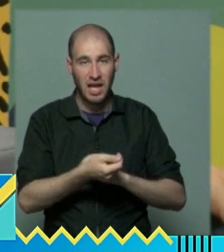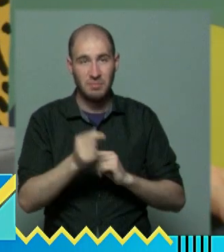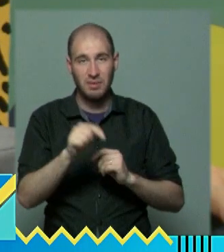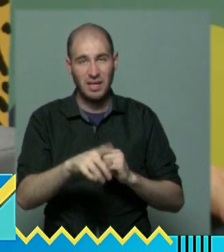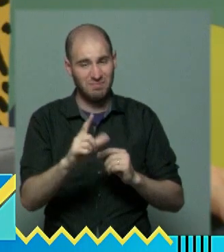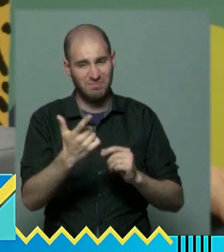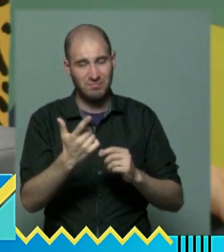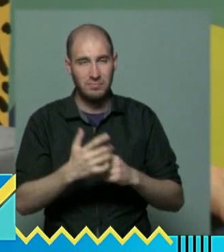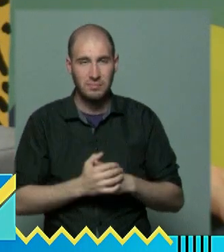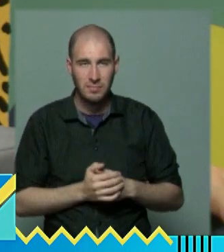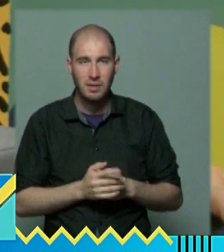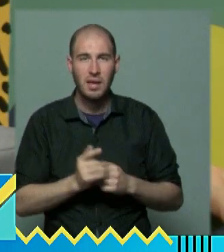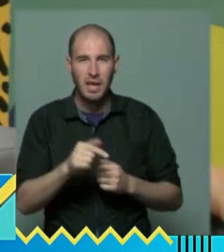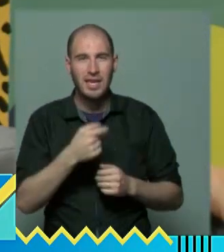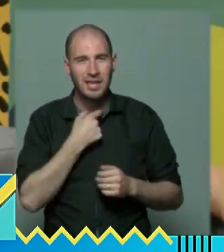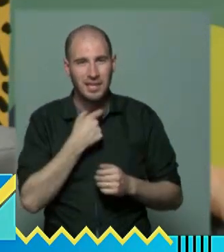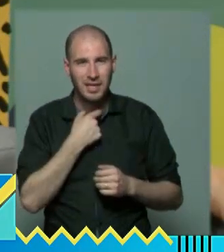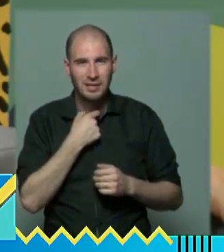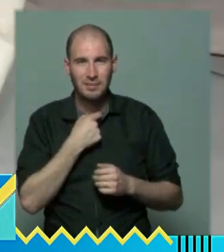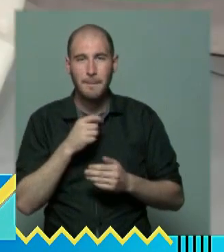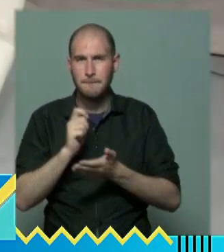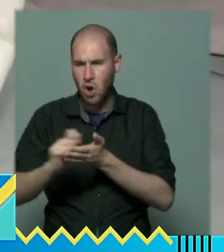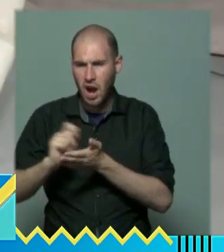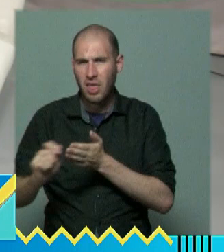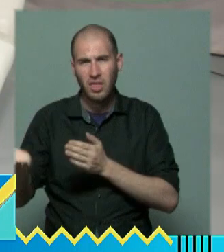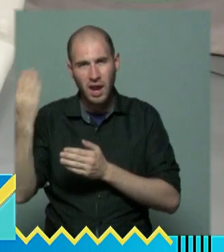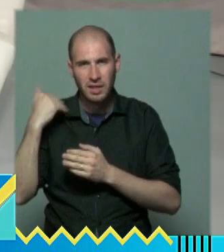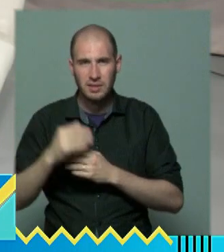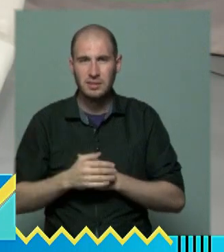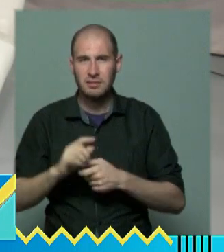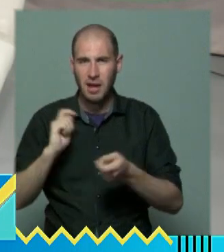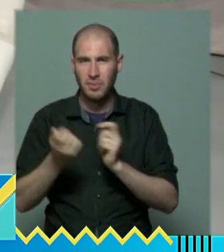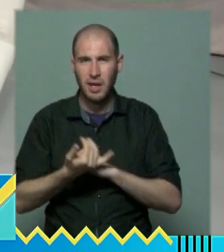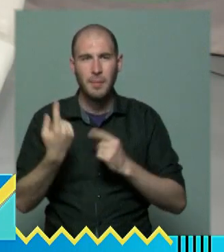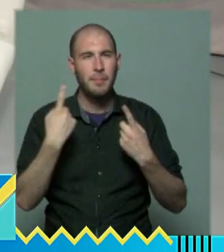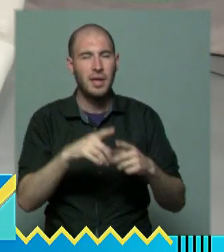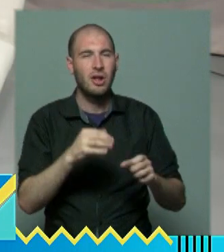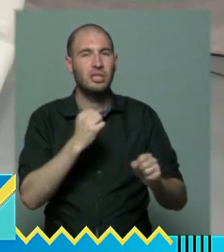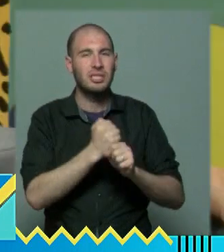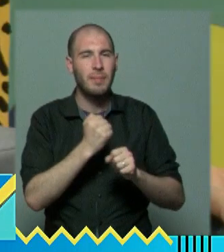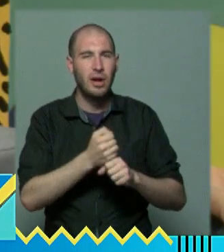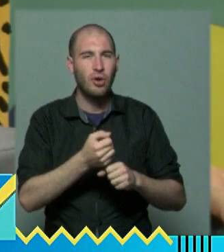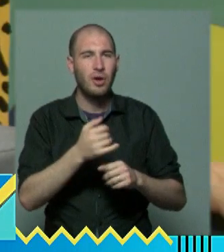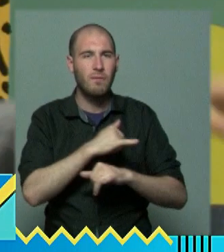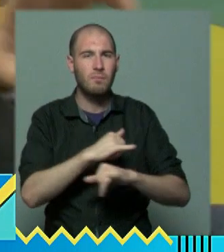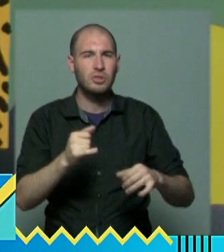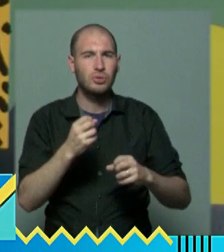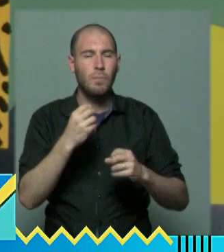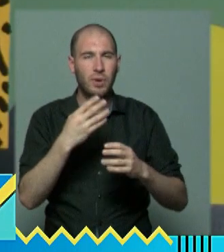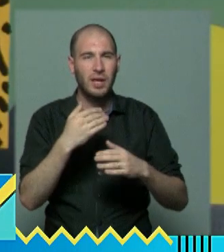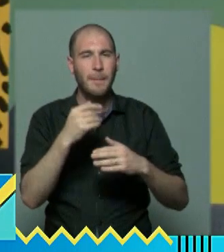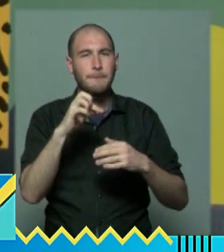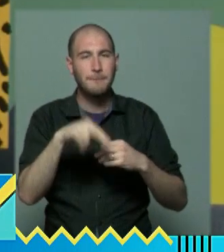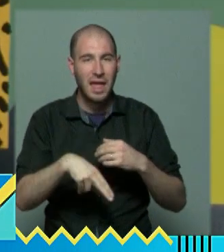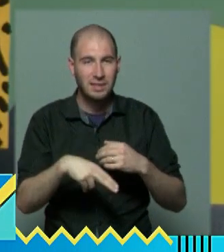sentido no hay. Se ha intentado... En un primer borrador había alguna modificación. Pero es por el trabajo en formación, porque hay unos